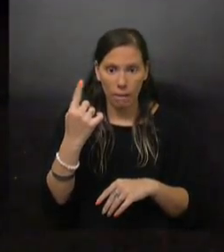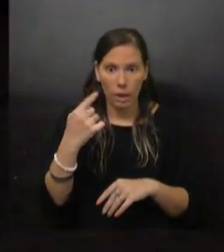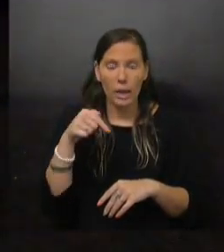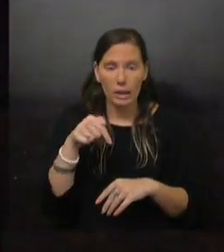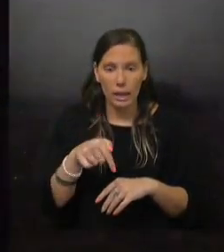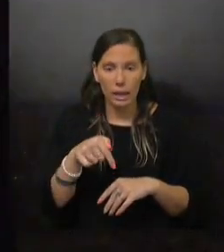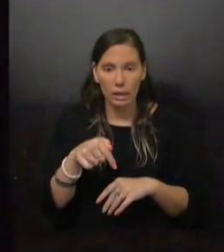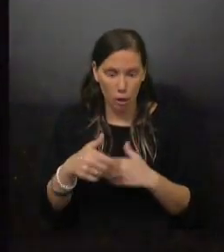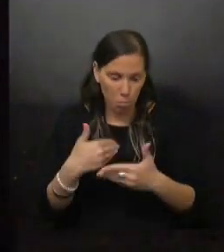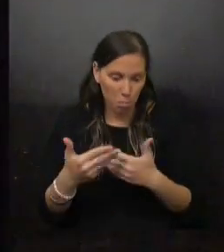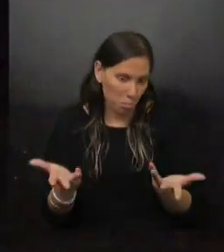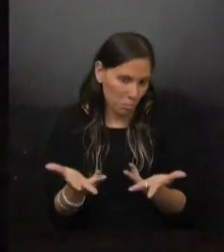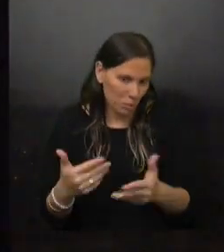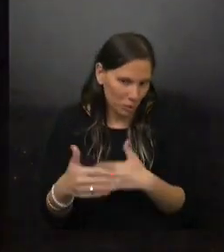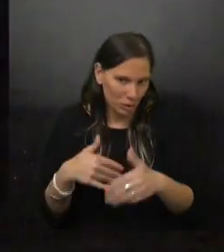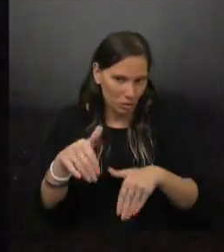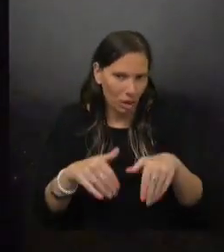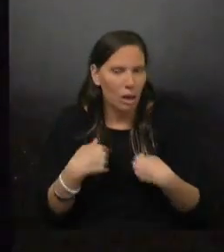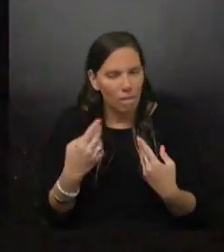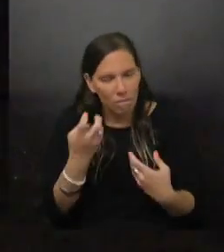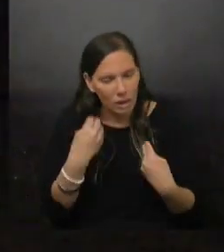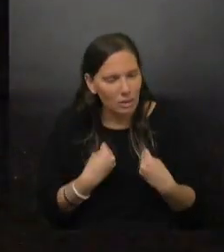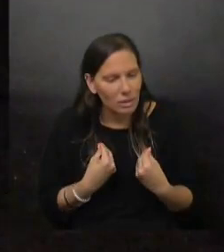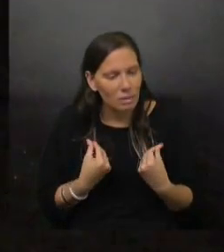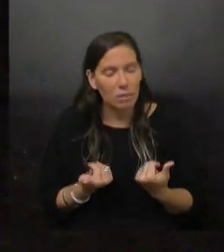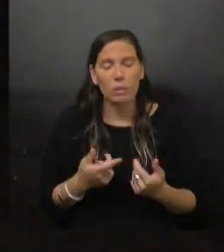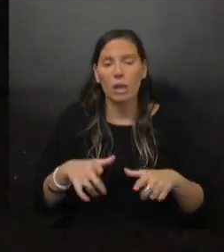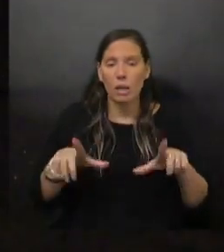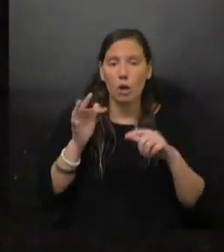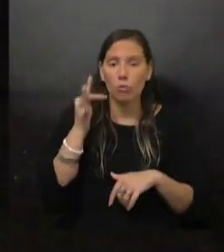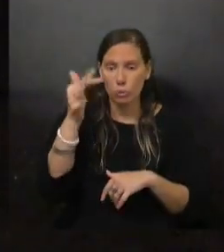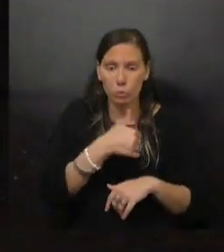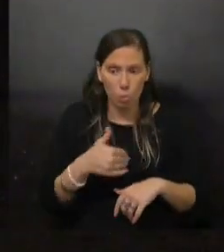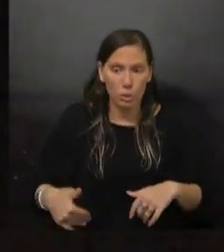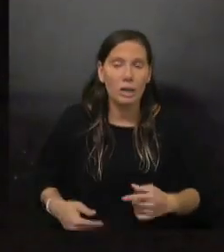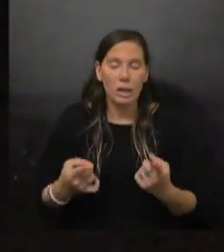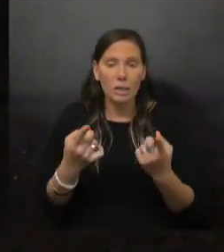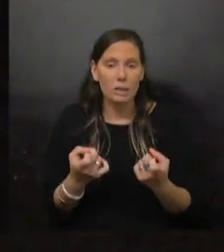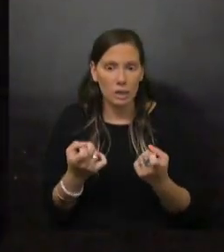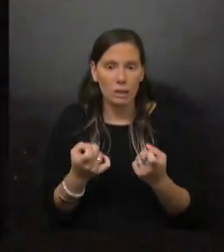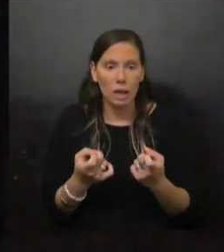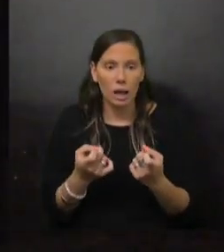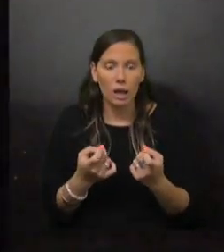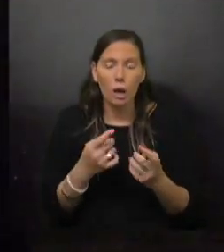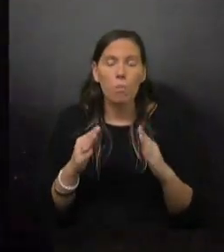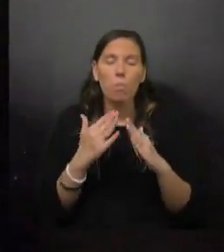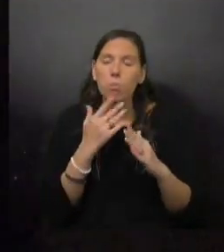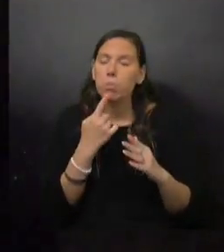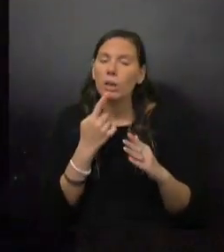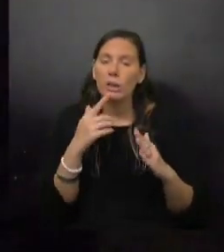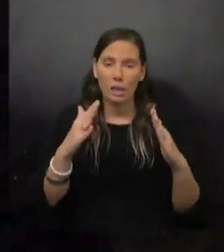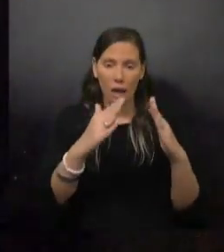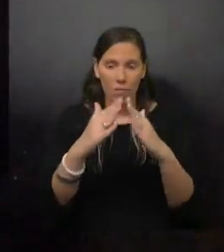proceso electoral que estamos intentando sensibilizar a los candidatos sobre la necesidad de priorizar la política de vivienda en en dos